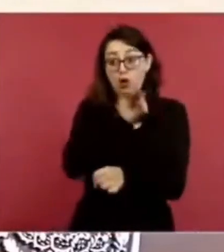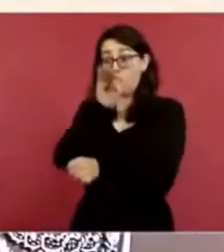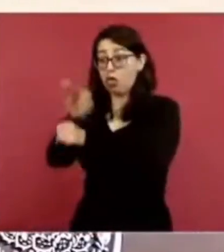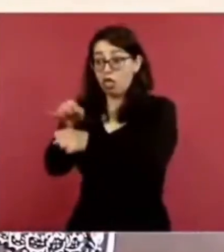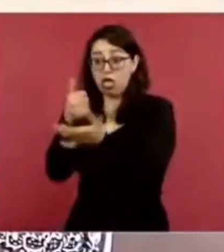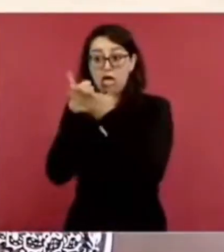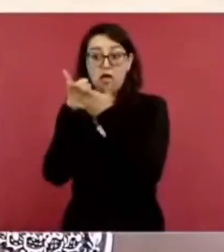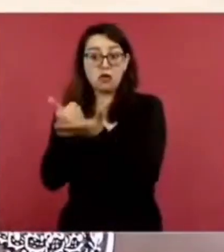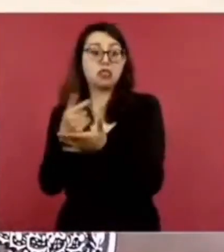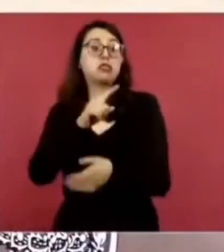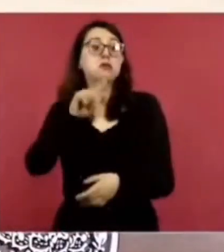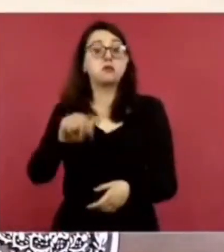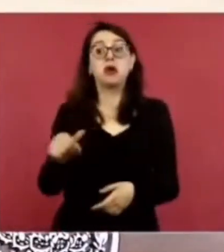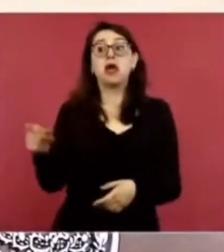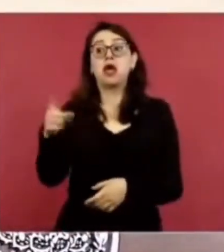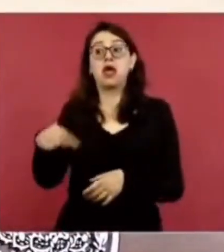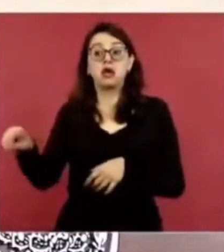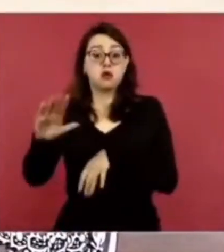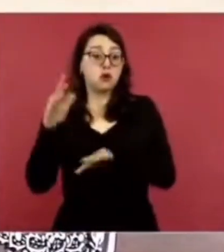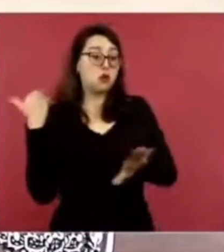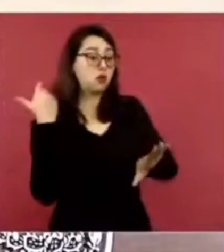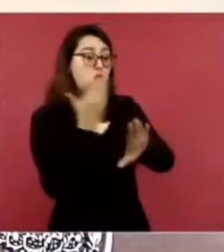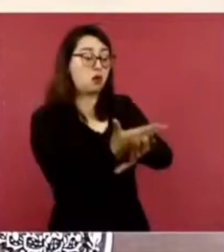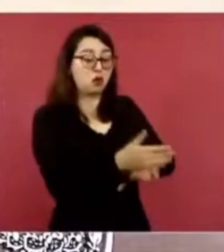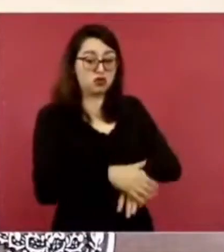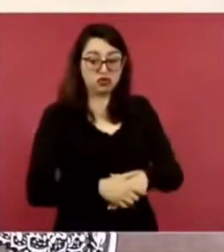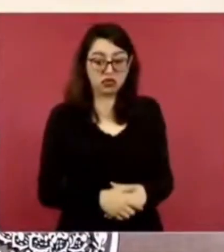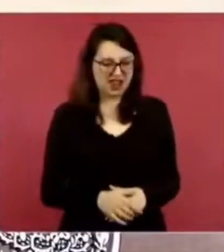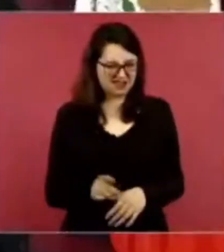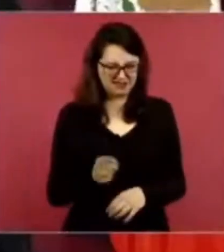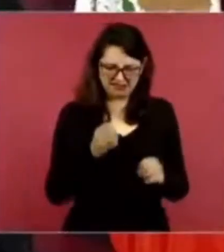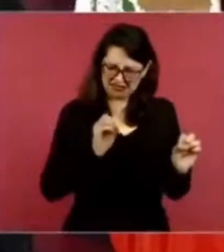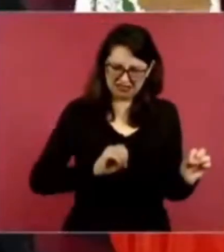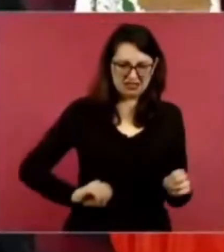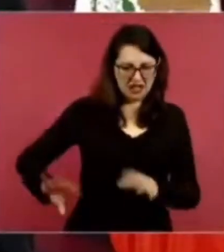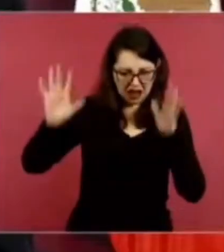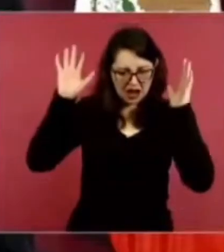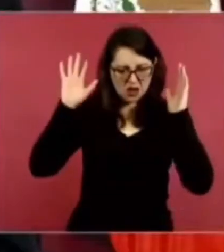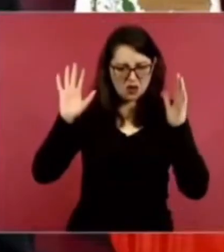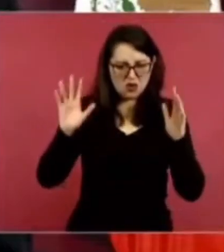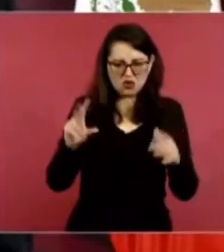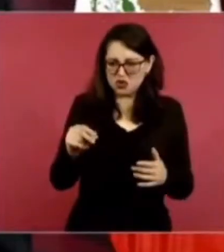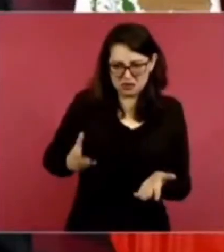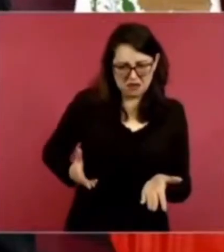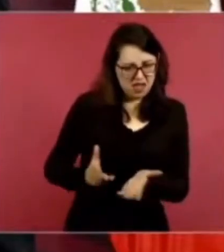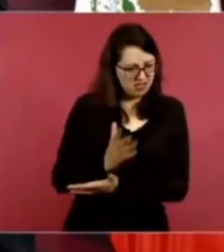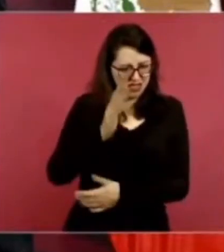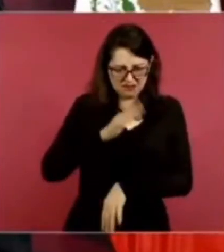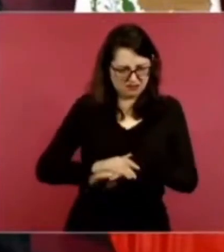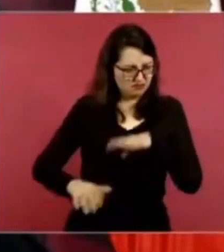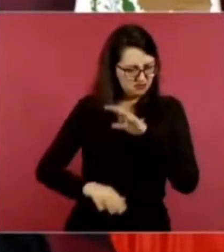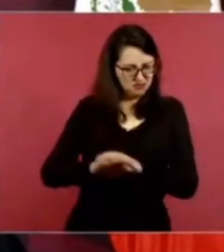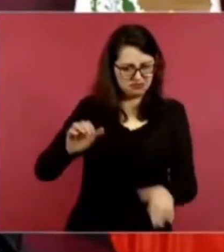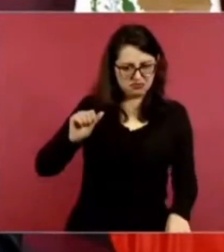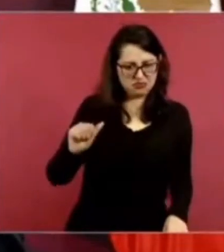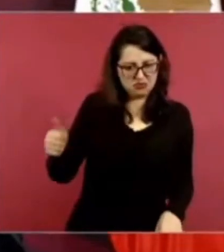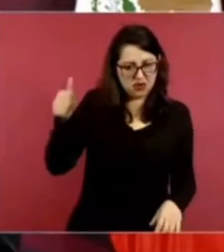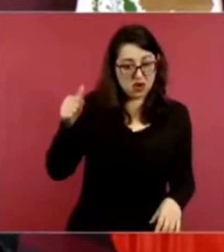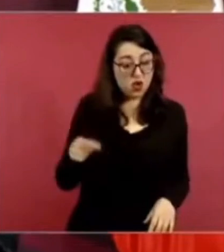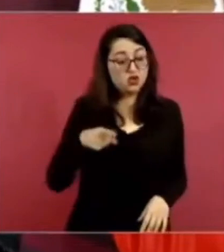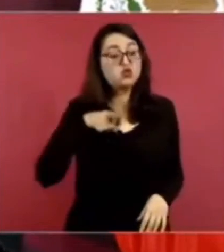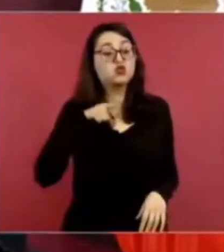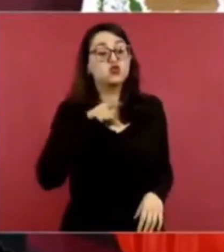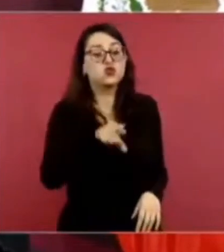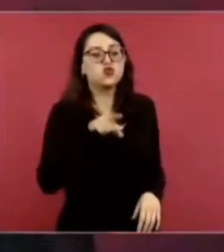crucificado. No, no, no, no, no, no, no. No te metas. Haz tu